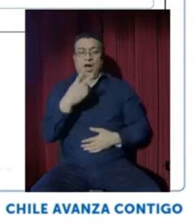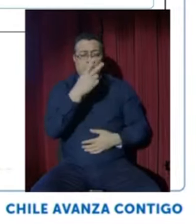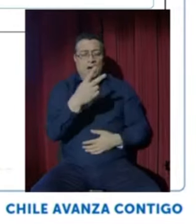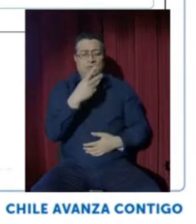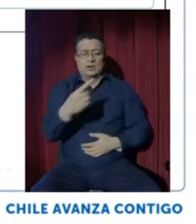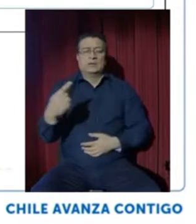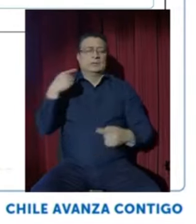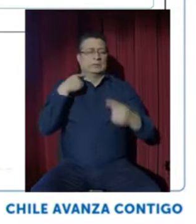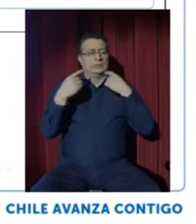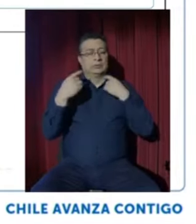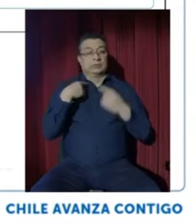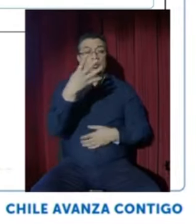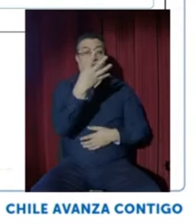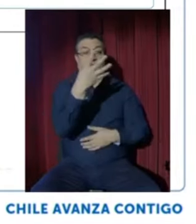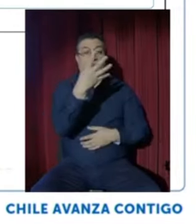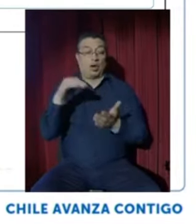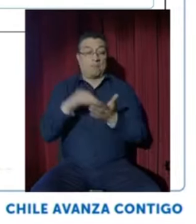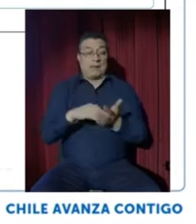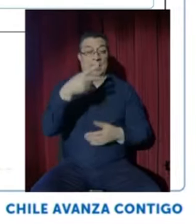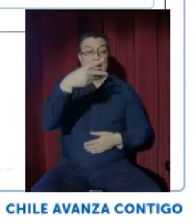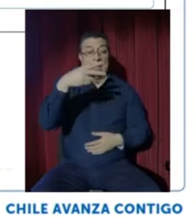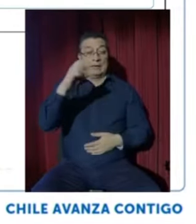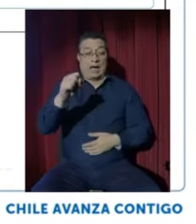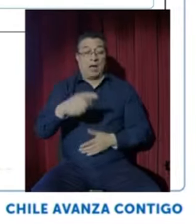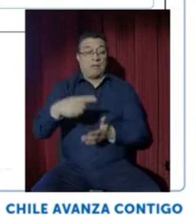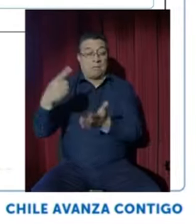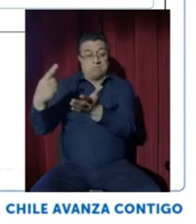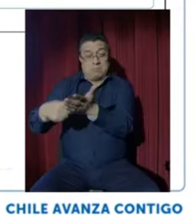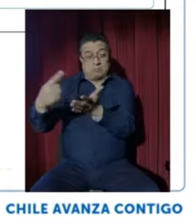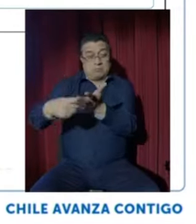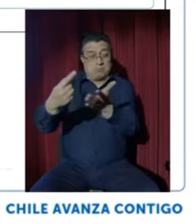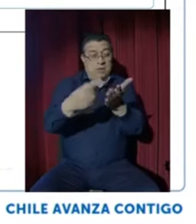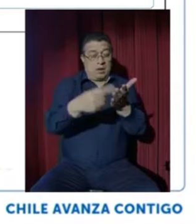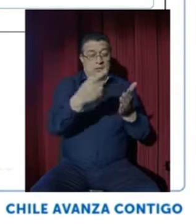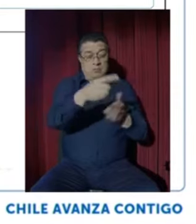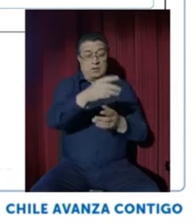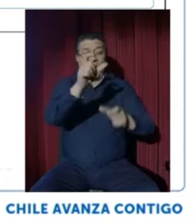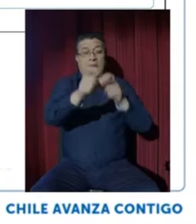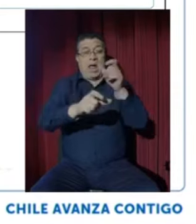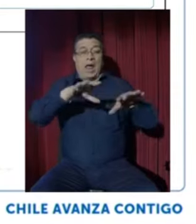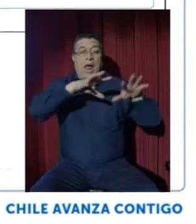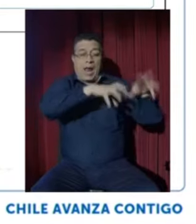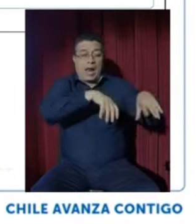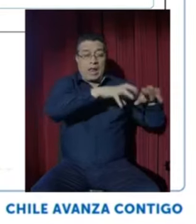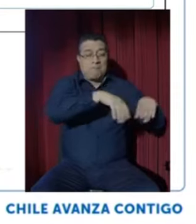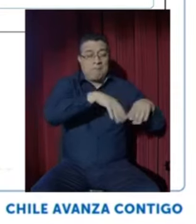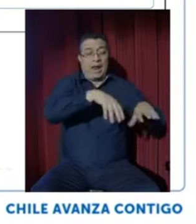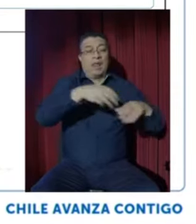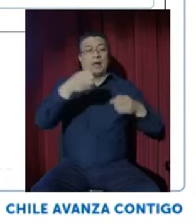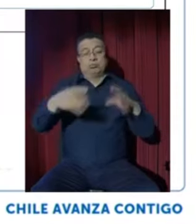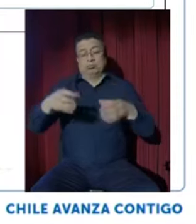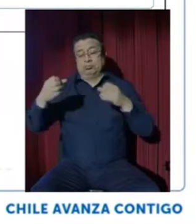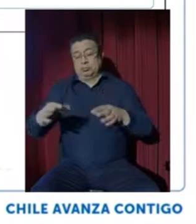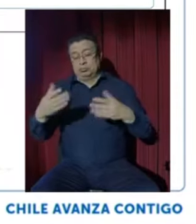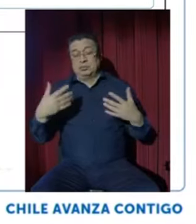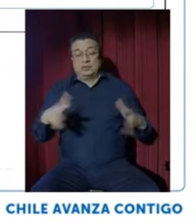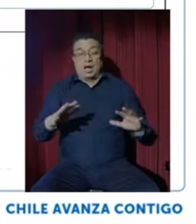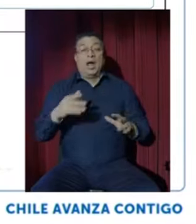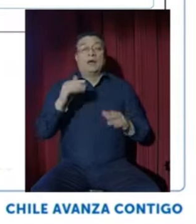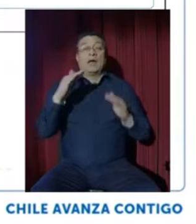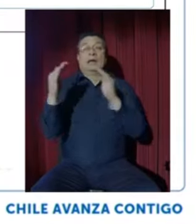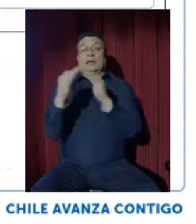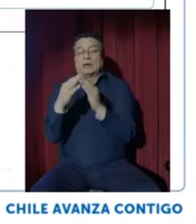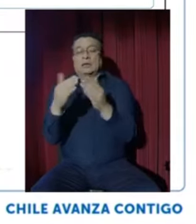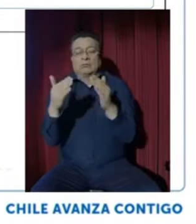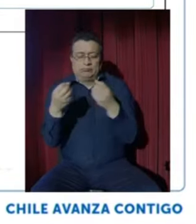afectaron estas 400,000 hectas miles de de de cabezas de ganado que fueron afectadas eh las casas para